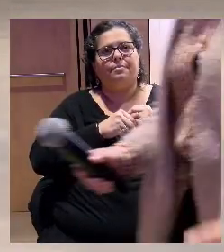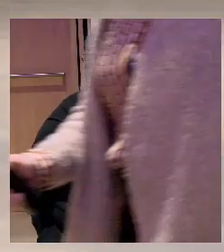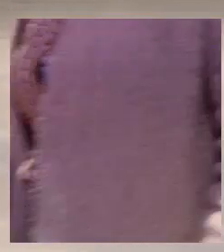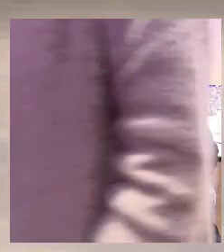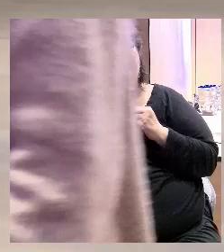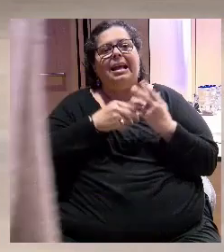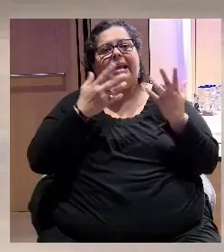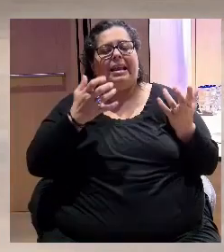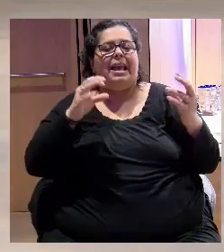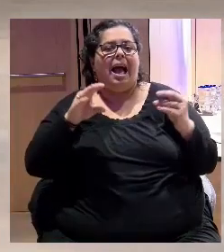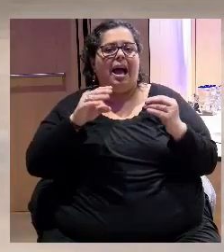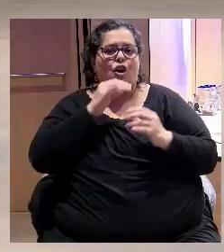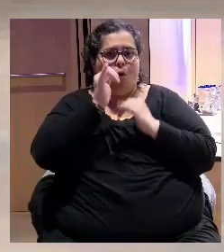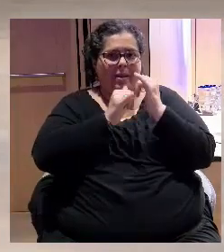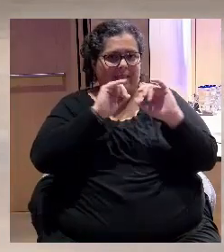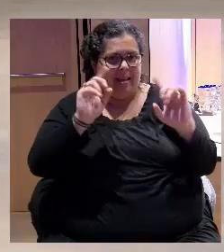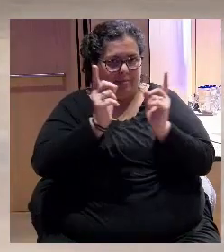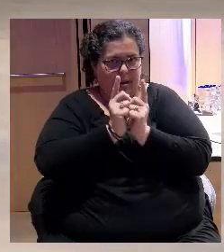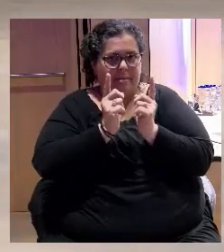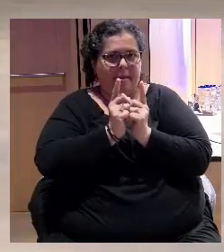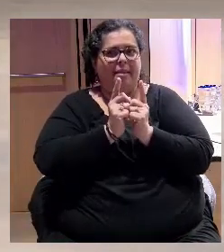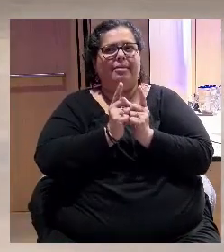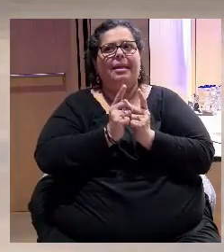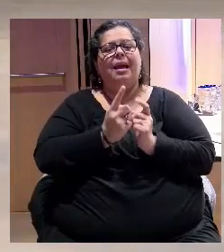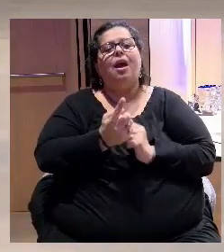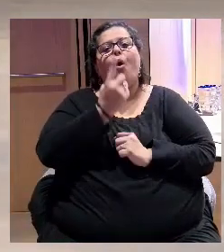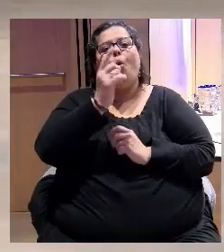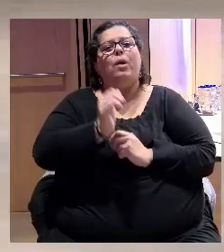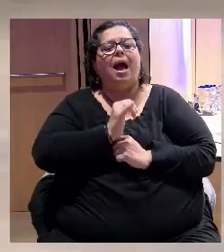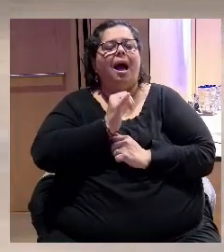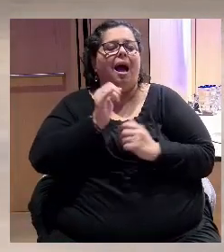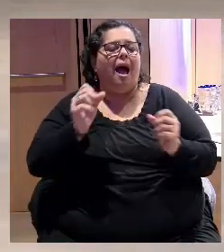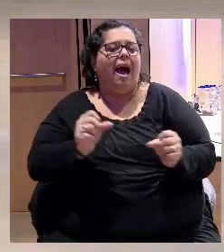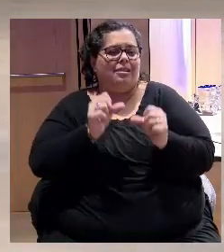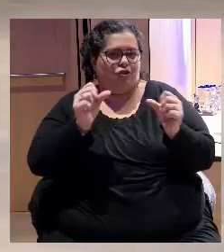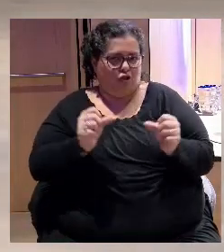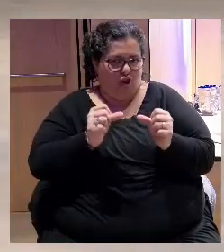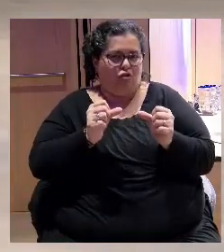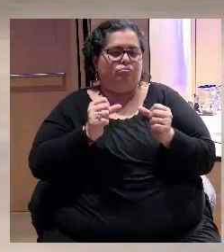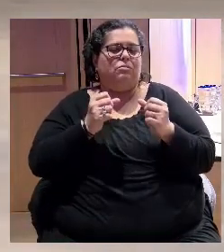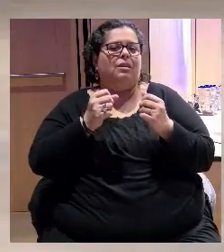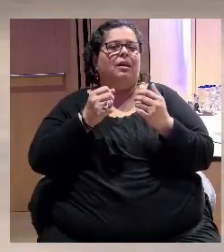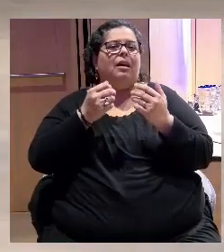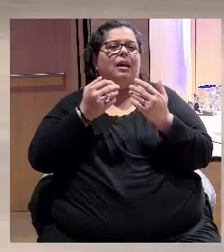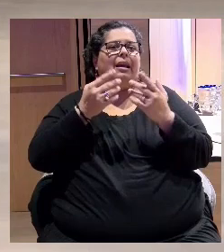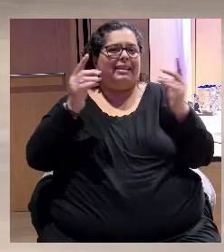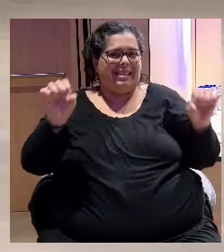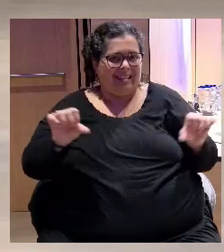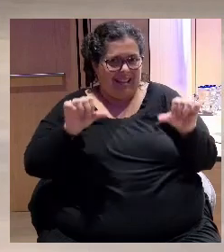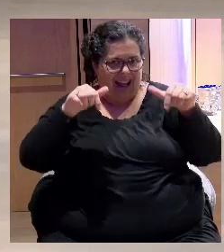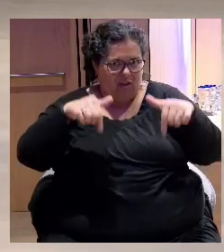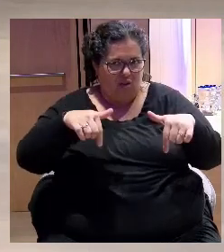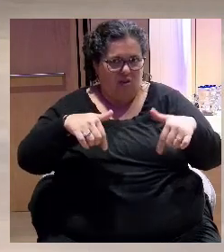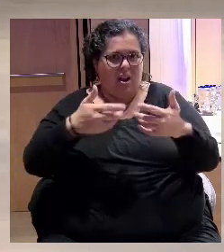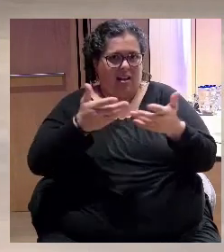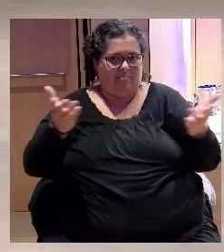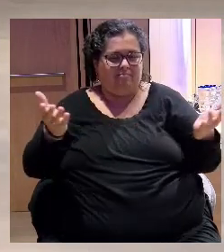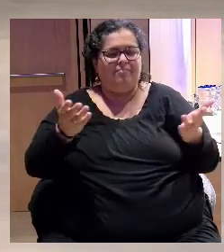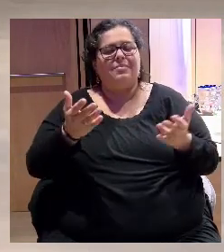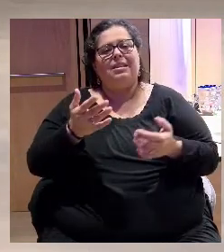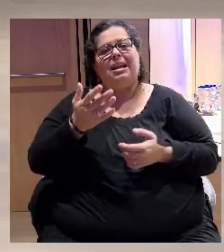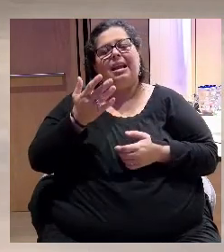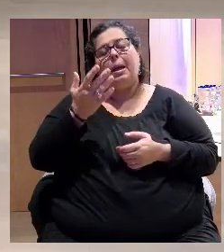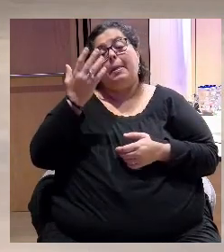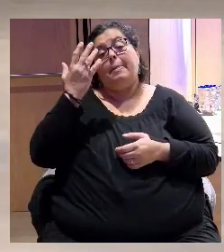quería comentar brevemente de que justo una de las acciones que se están llevando adelante es en la